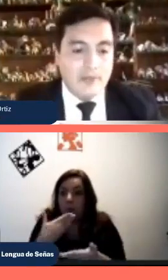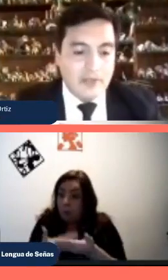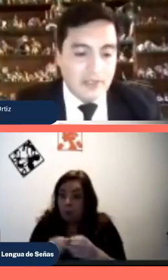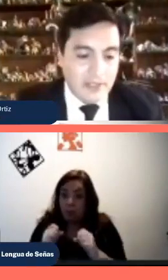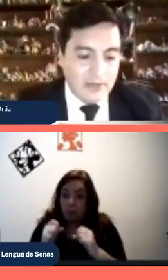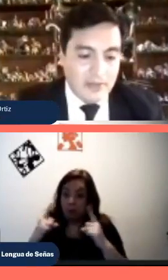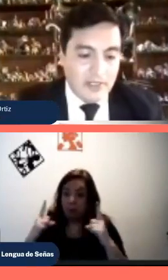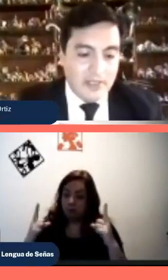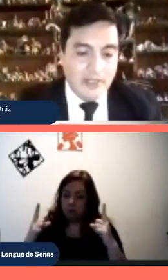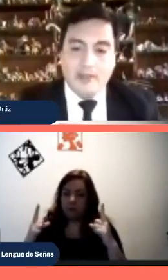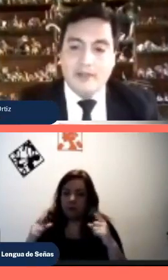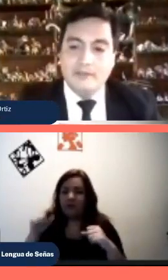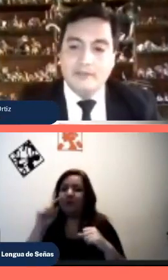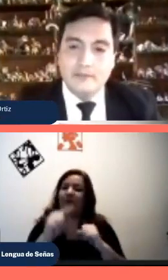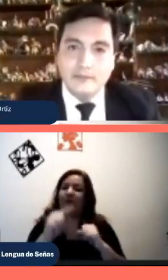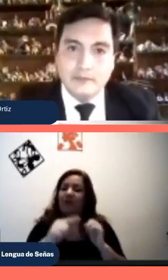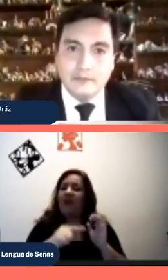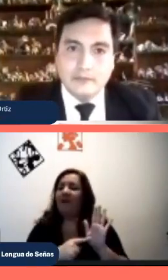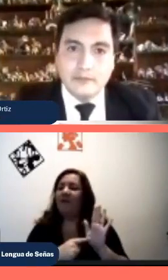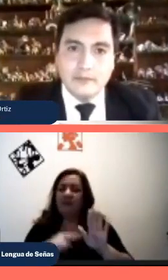una representación de este animal.